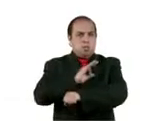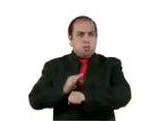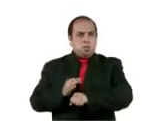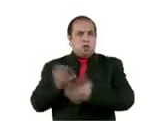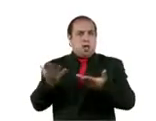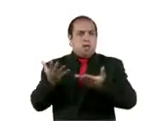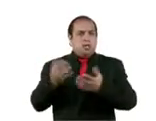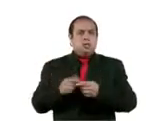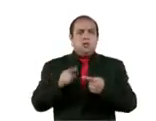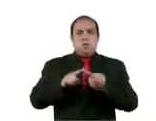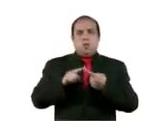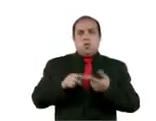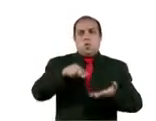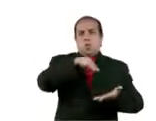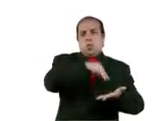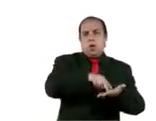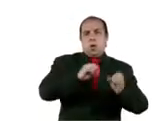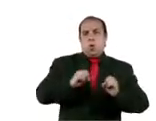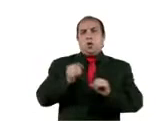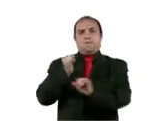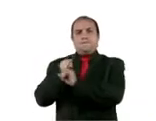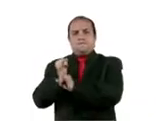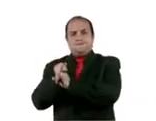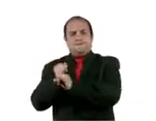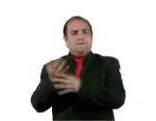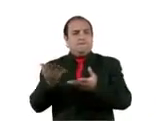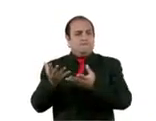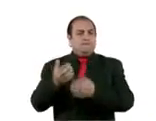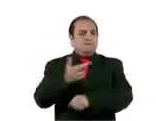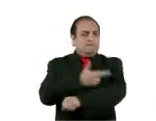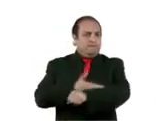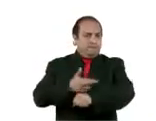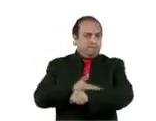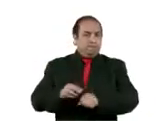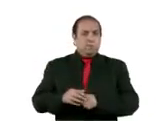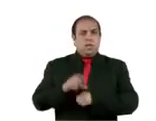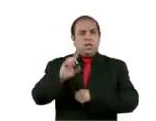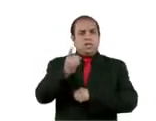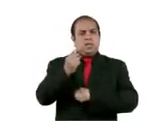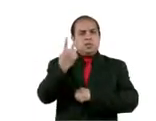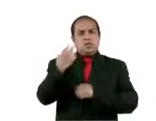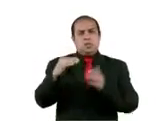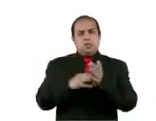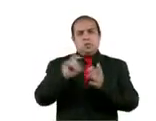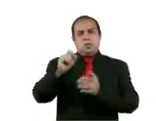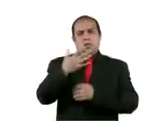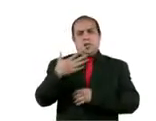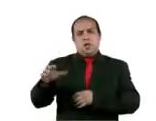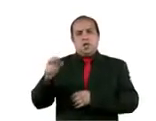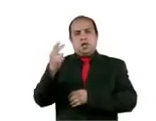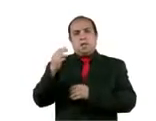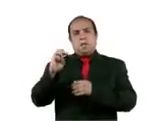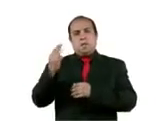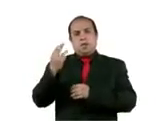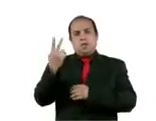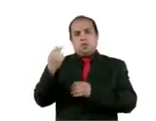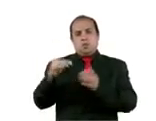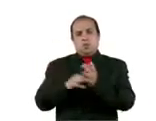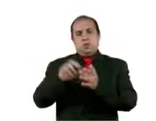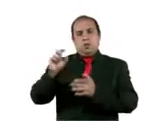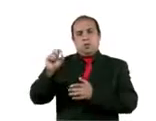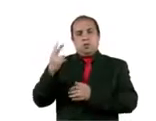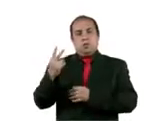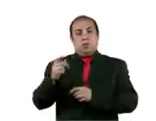o virtual por internet, y entre diciembre del 2020 y mayo del 2022 hemos entregado